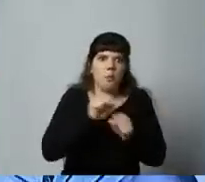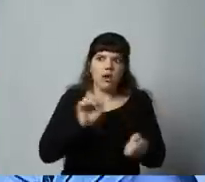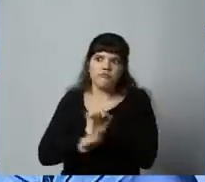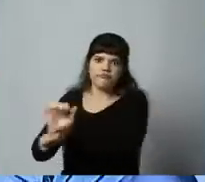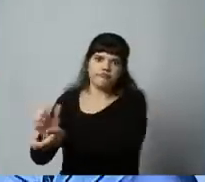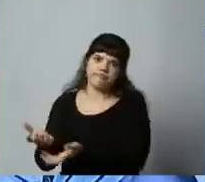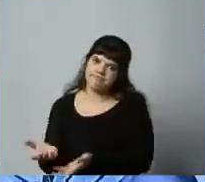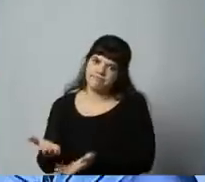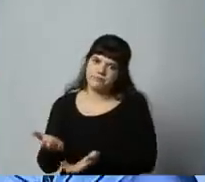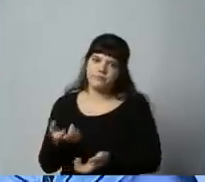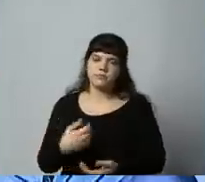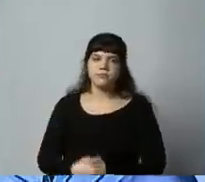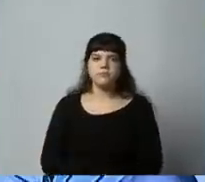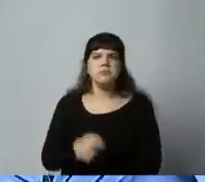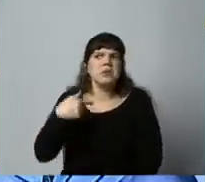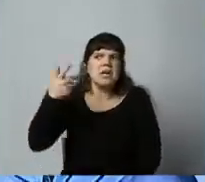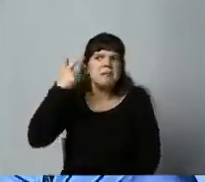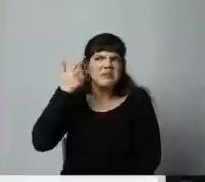autocensurarnos